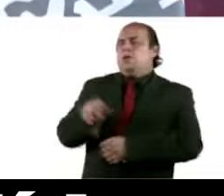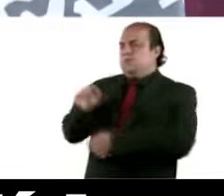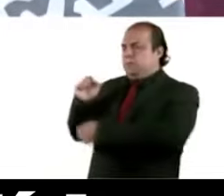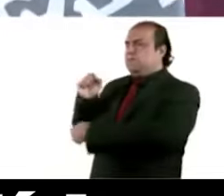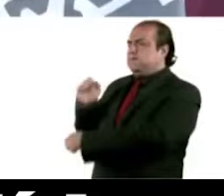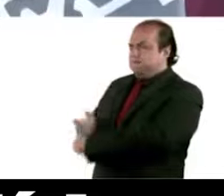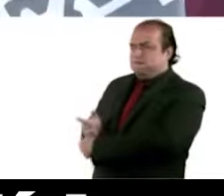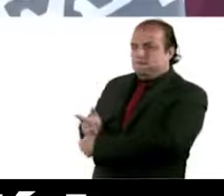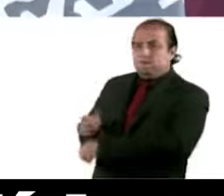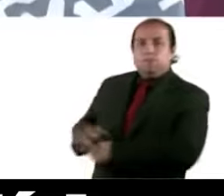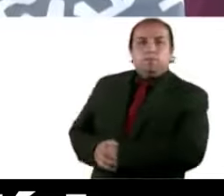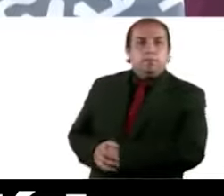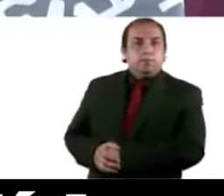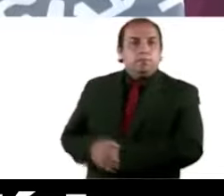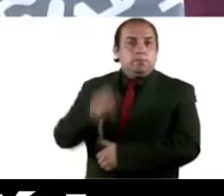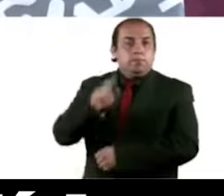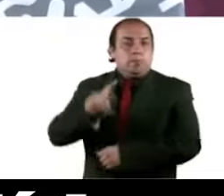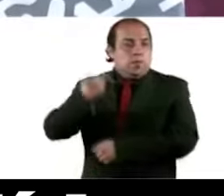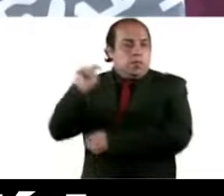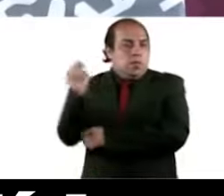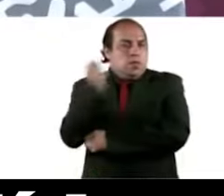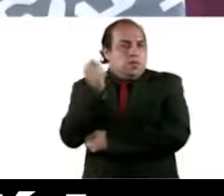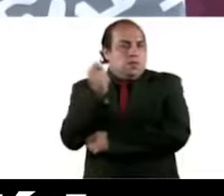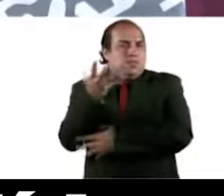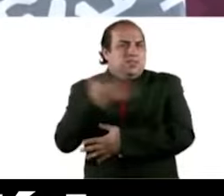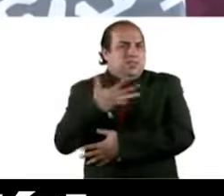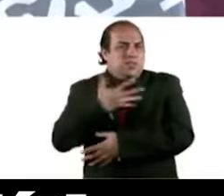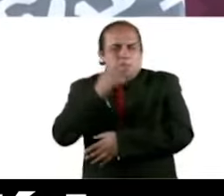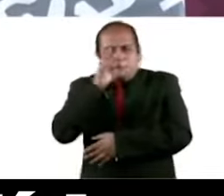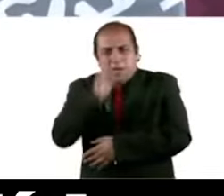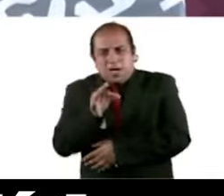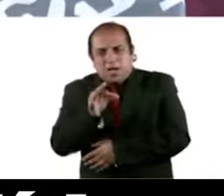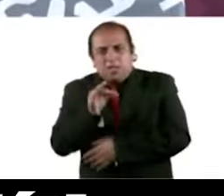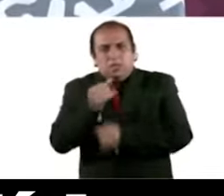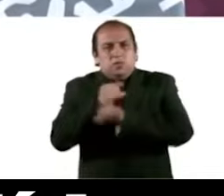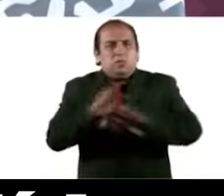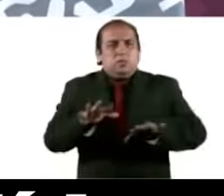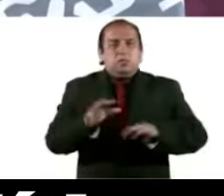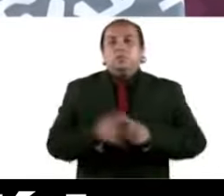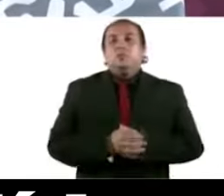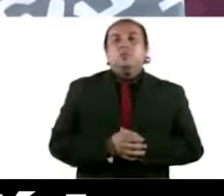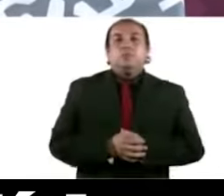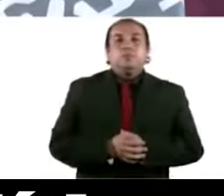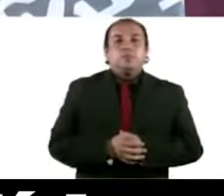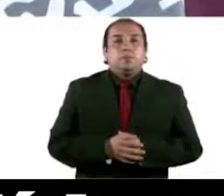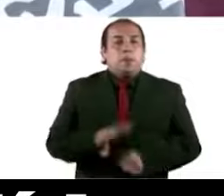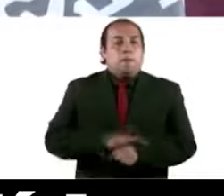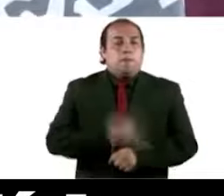Y además, técnicamente, es deficiente, absolutamente deficiente,